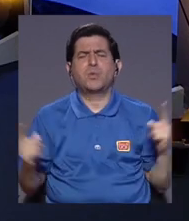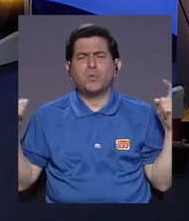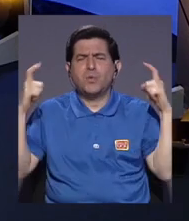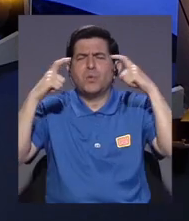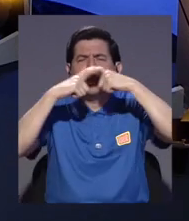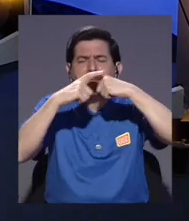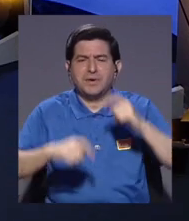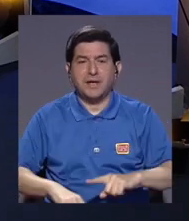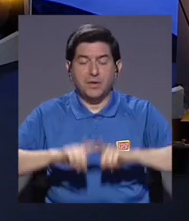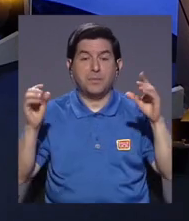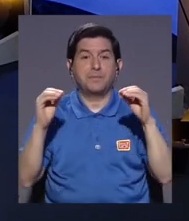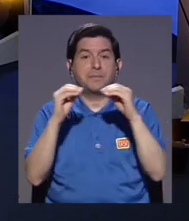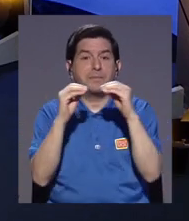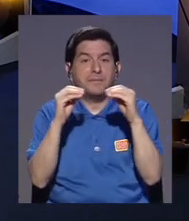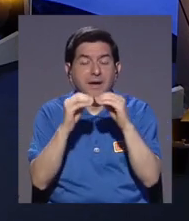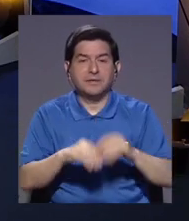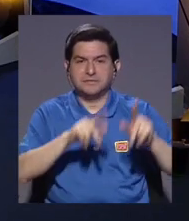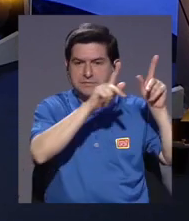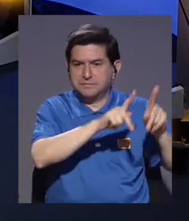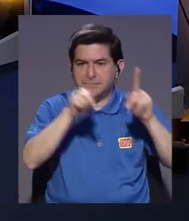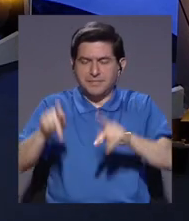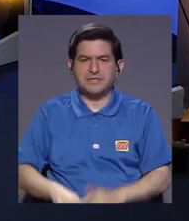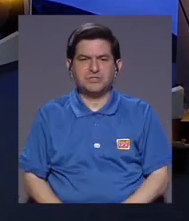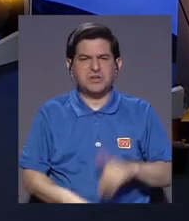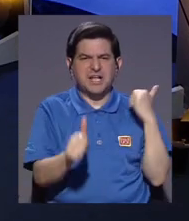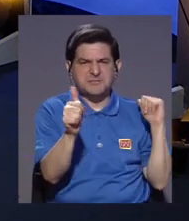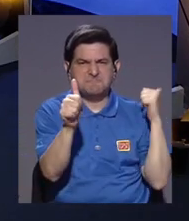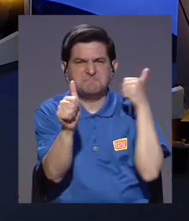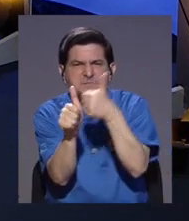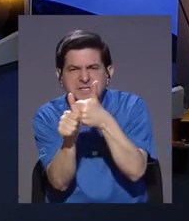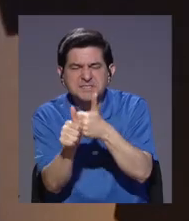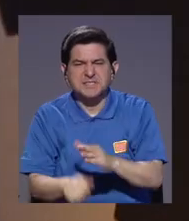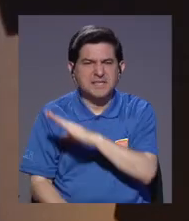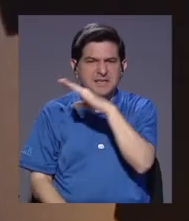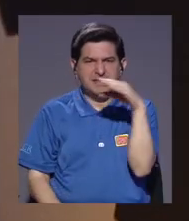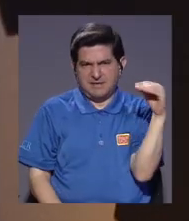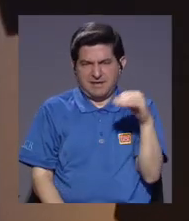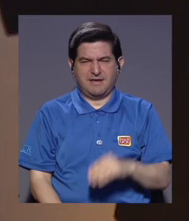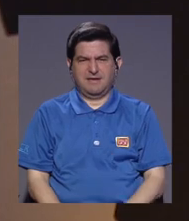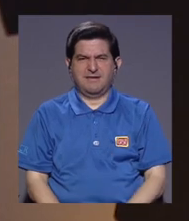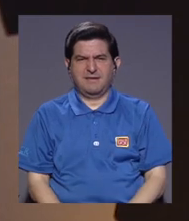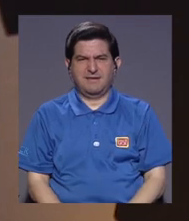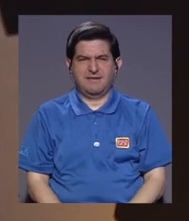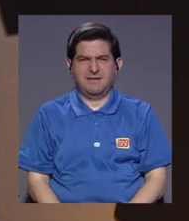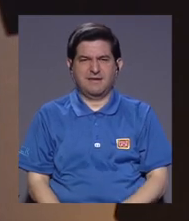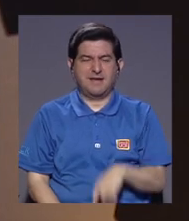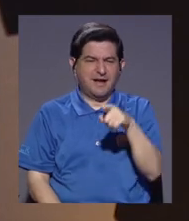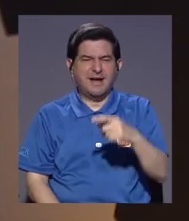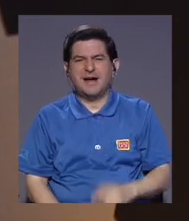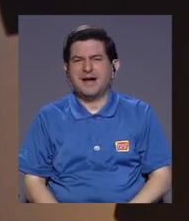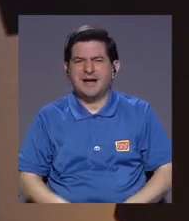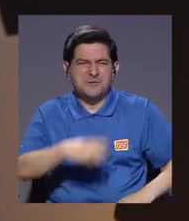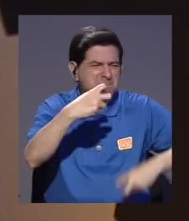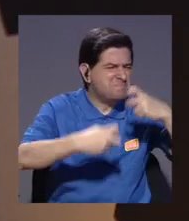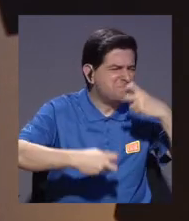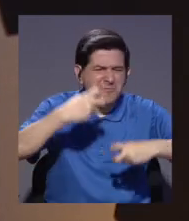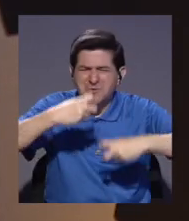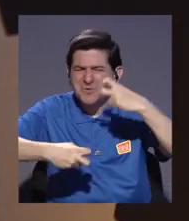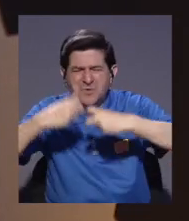complejo de oscar pero más allá de eso la gente le persigue y le causa broncas